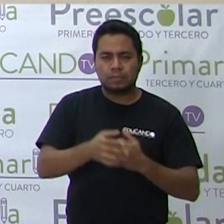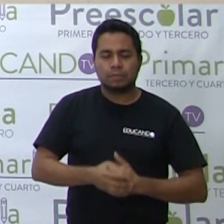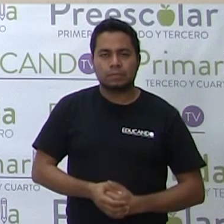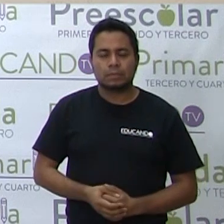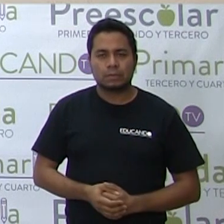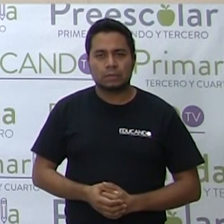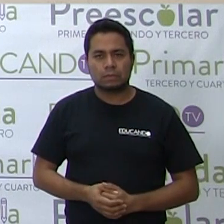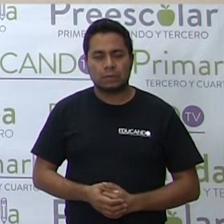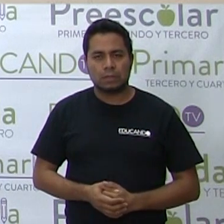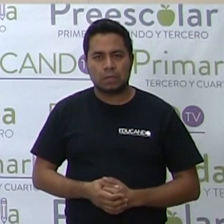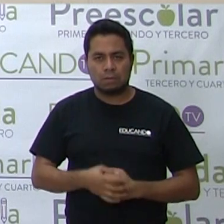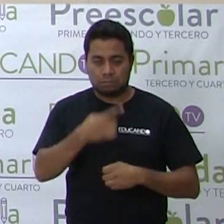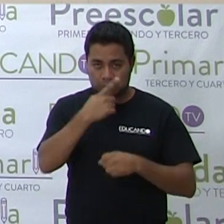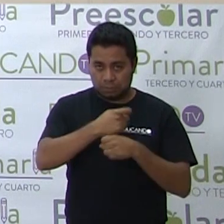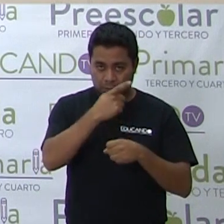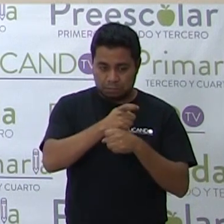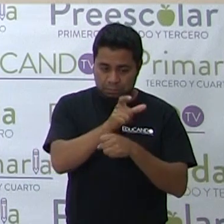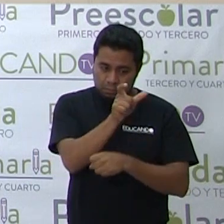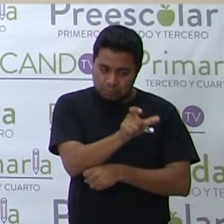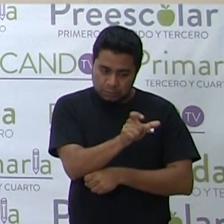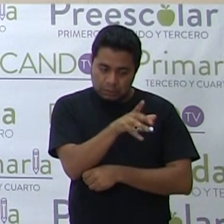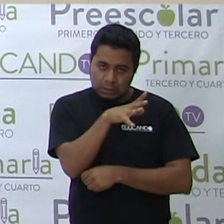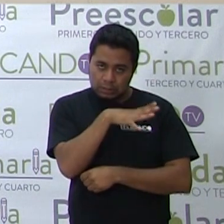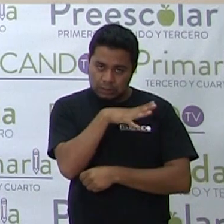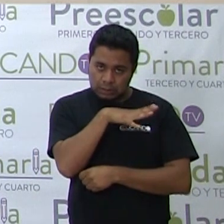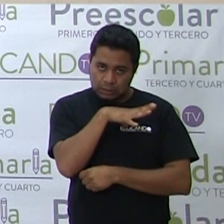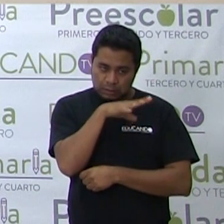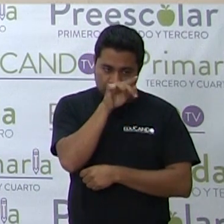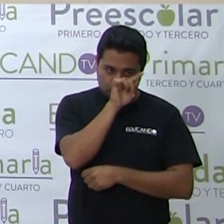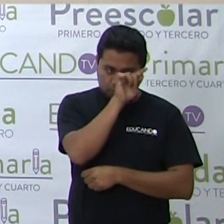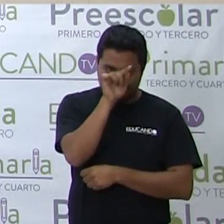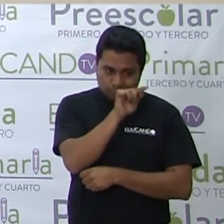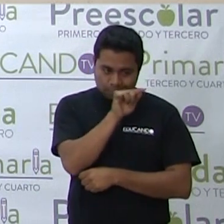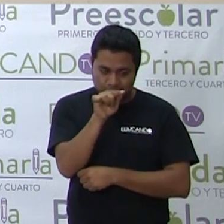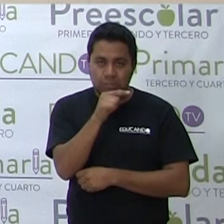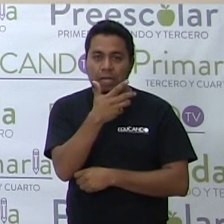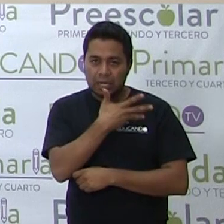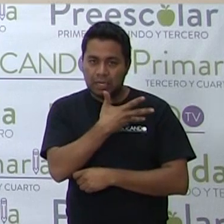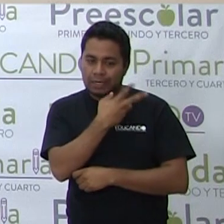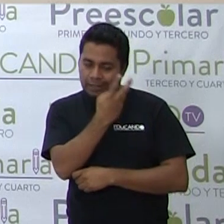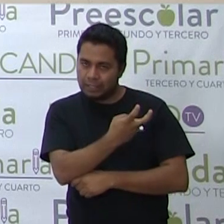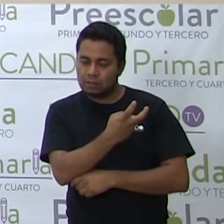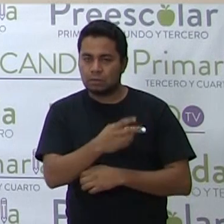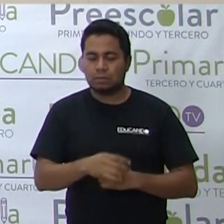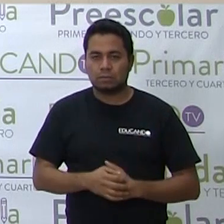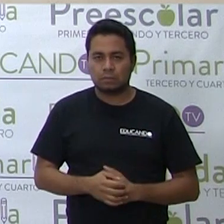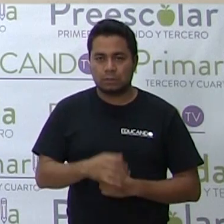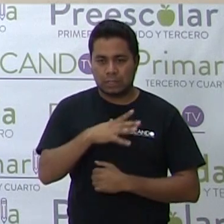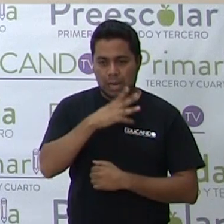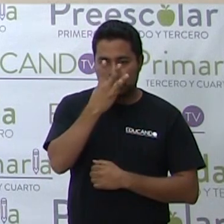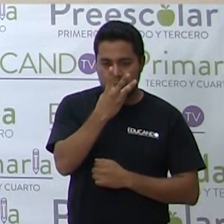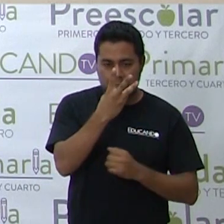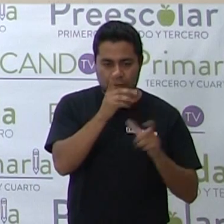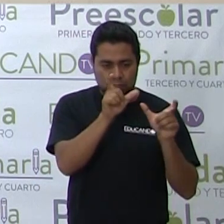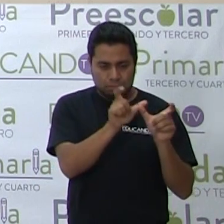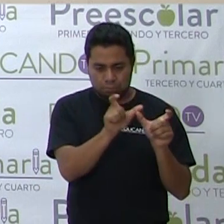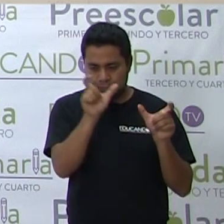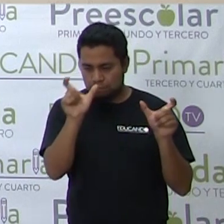cuando el primer término está elevado al cuadrado aquí tenemos tres